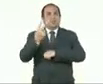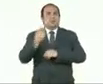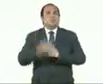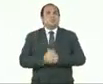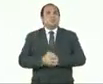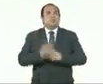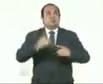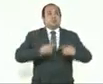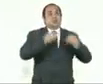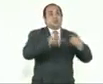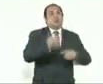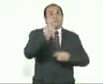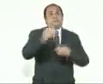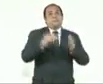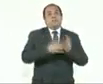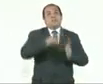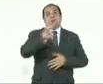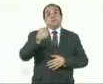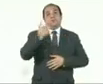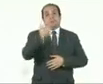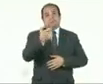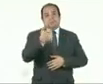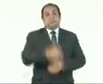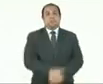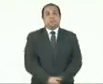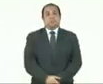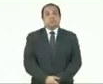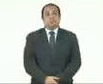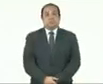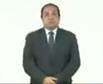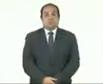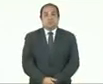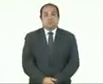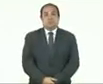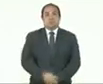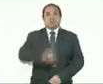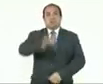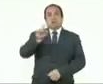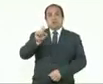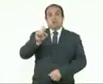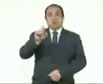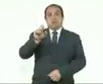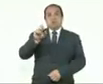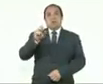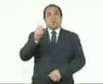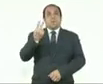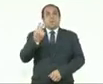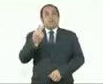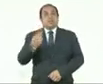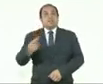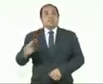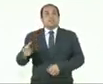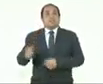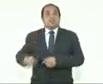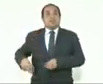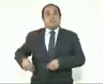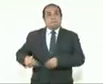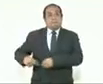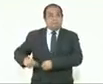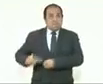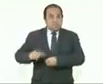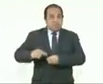entregaron 1,400 pesos y 125 cartuchos de esa arma y se